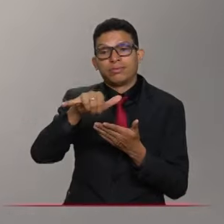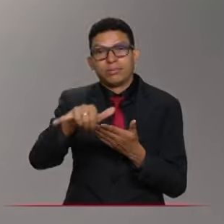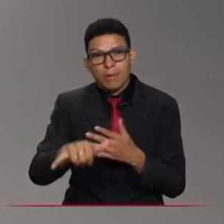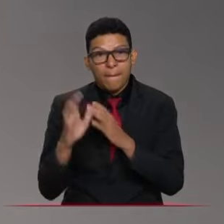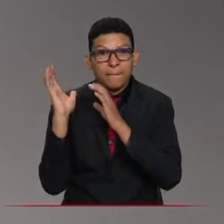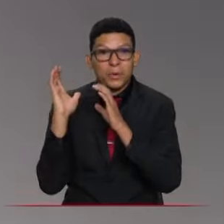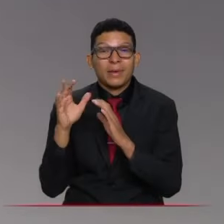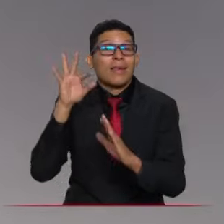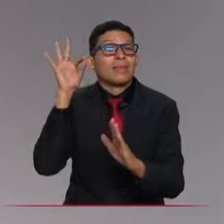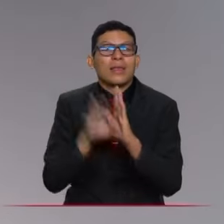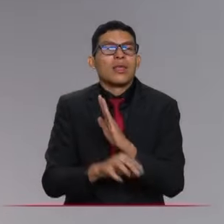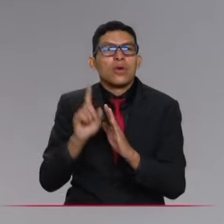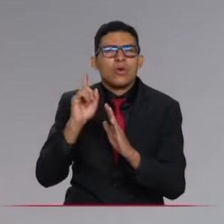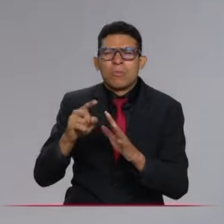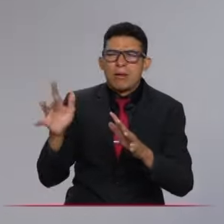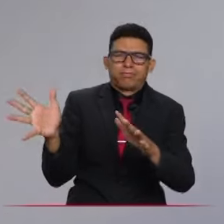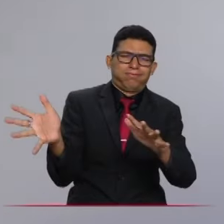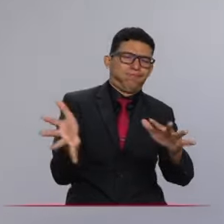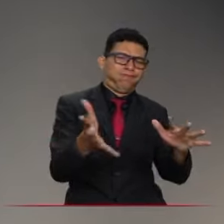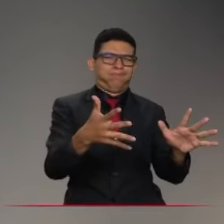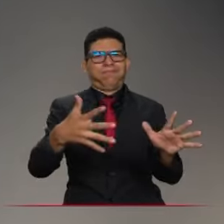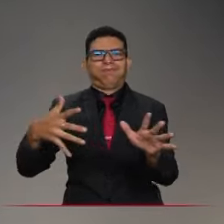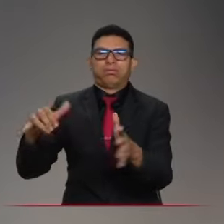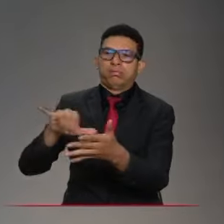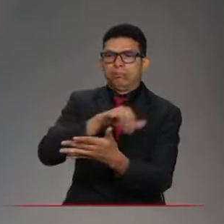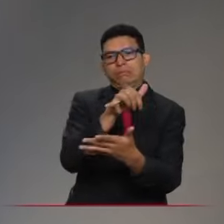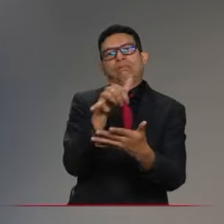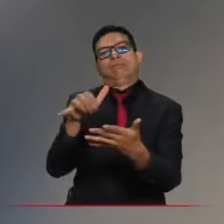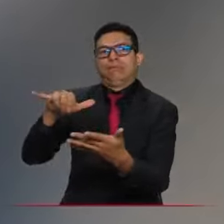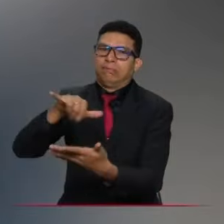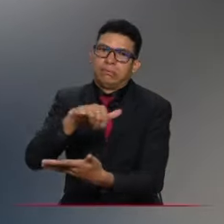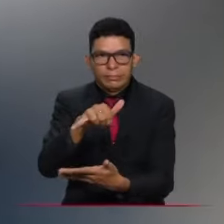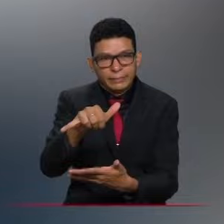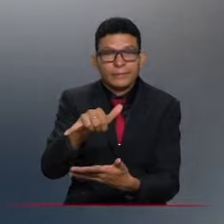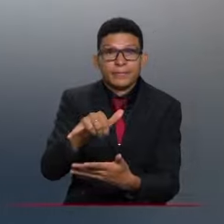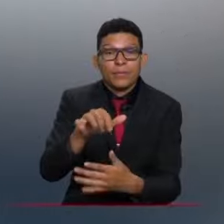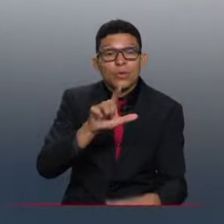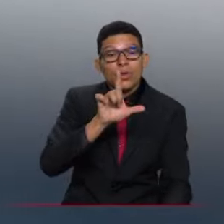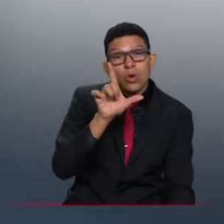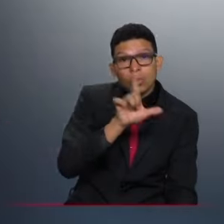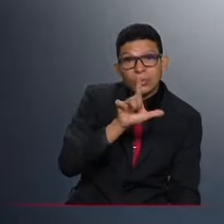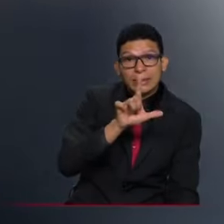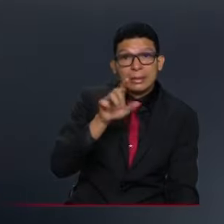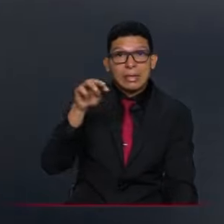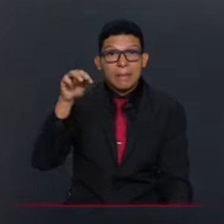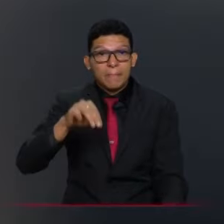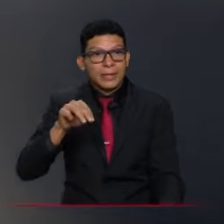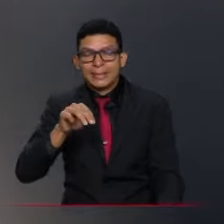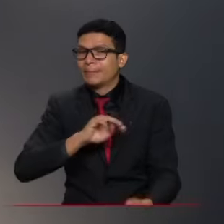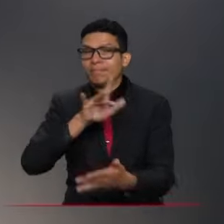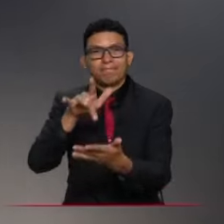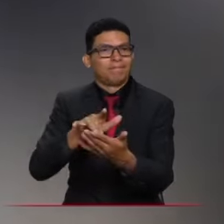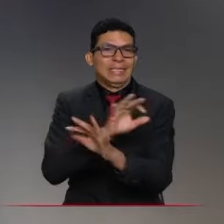Popayán debido a los fuertes vientos. Ni el lunes ni el martes los pasajeros pudieron llegar a su